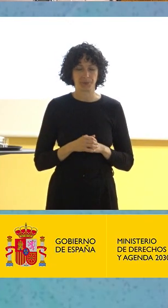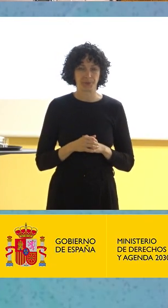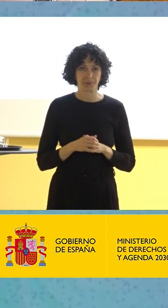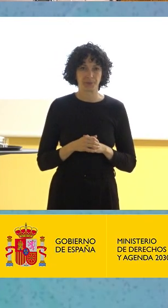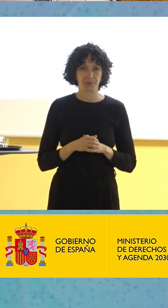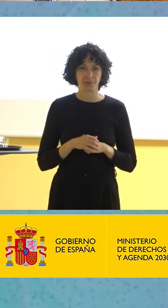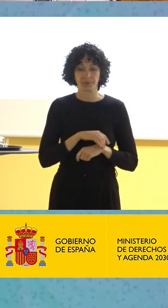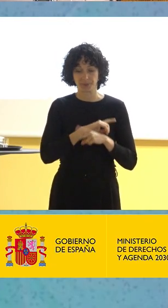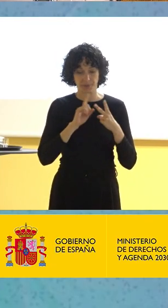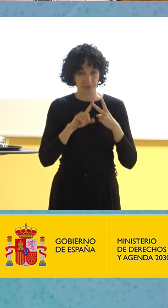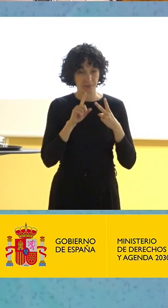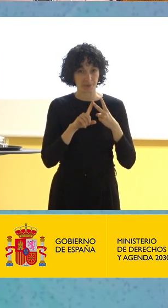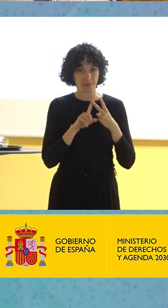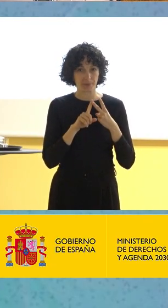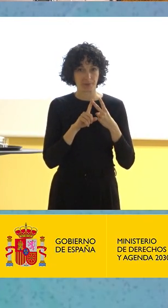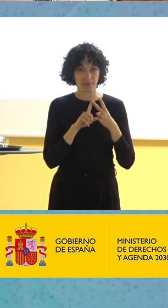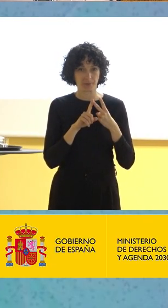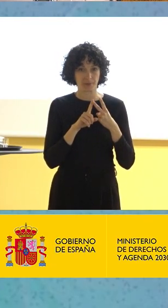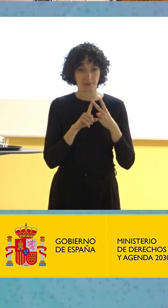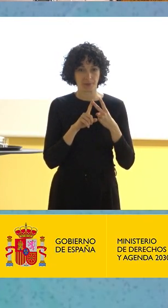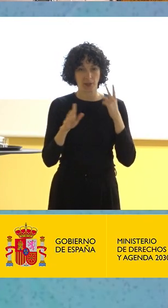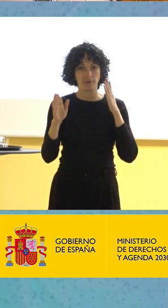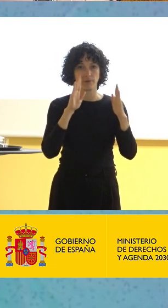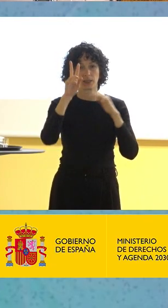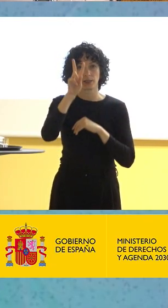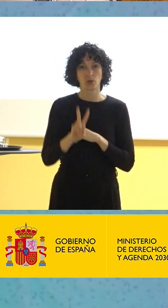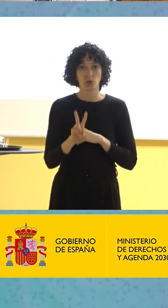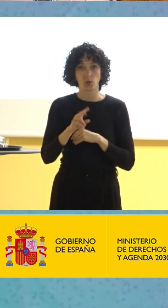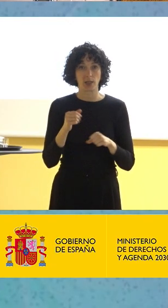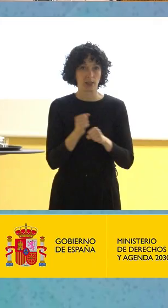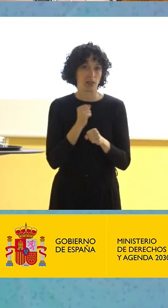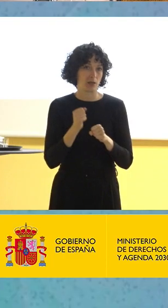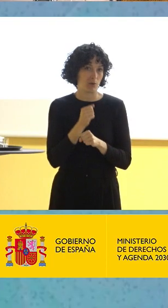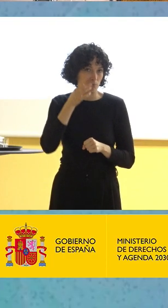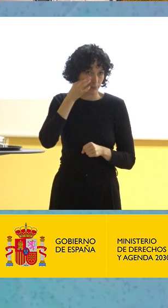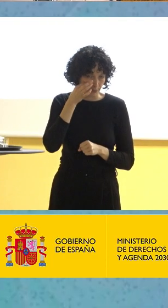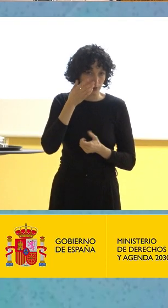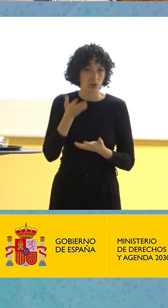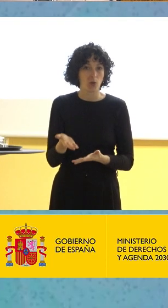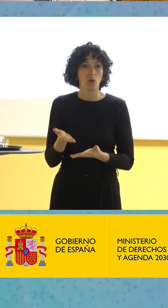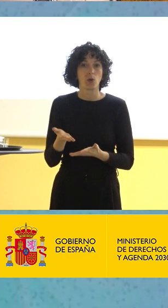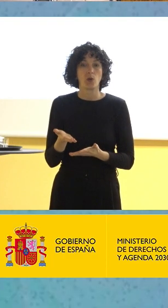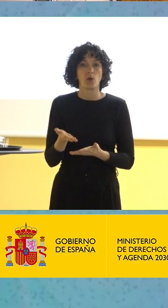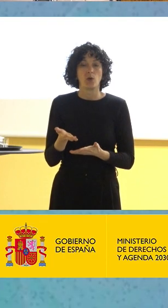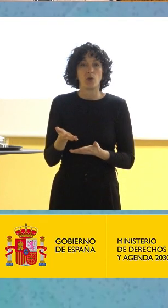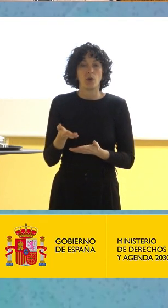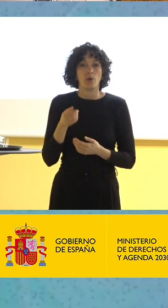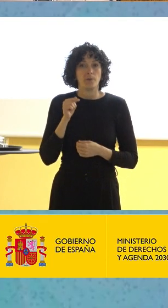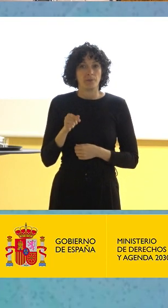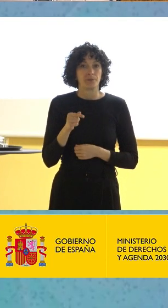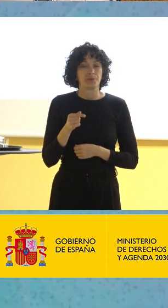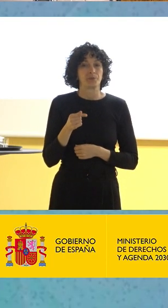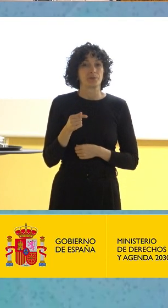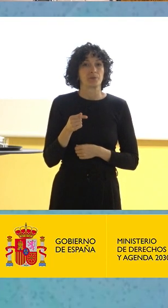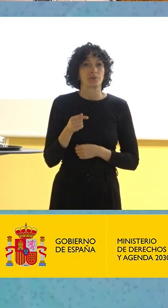Y en segundo lugar hicimos pues la segunda fase, que sería la de trabajo de campo, que tiene que ver con realizar